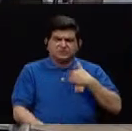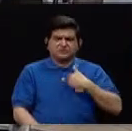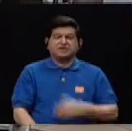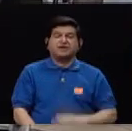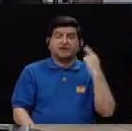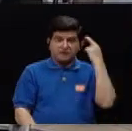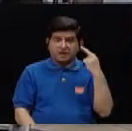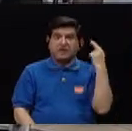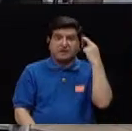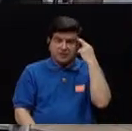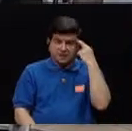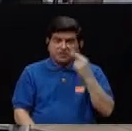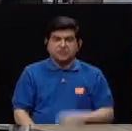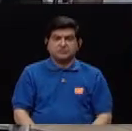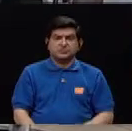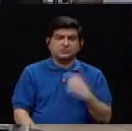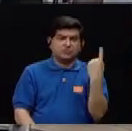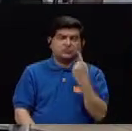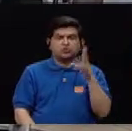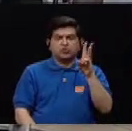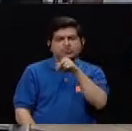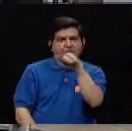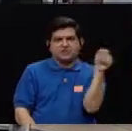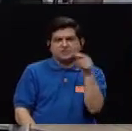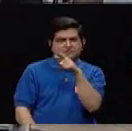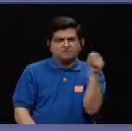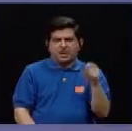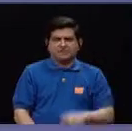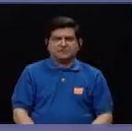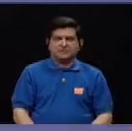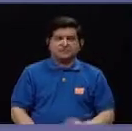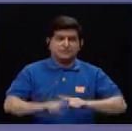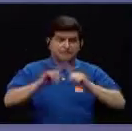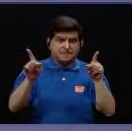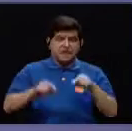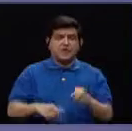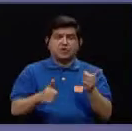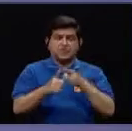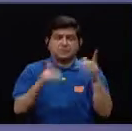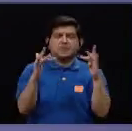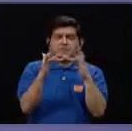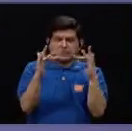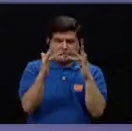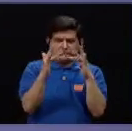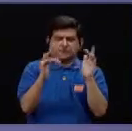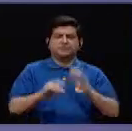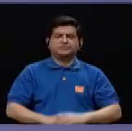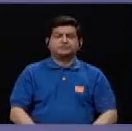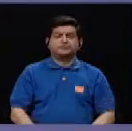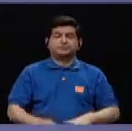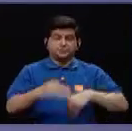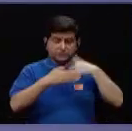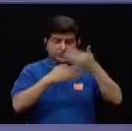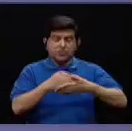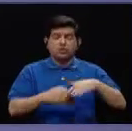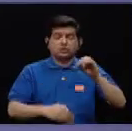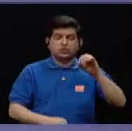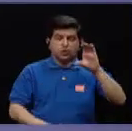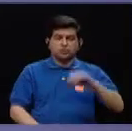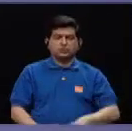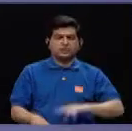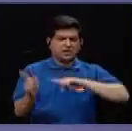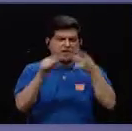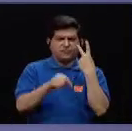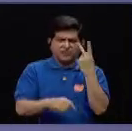y por la misma razón solo duramos 6 meses al aire, pero ese fue el primer acercamiento. Luego Oscar fue